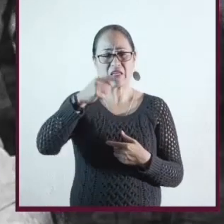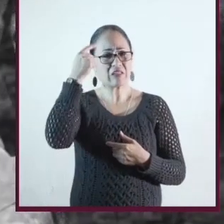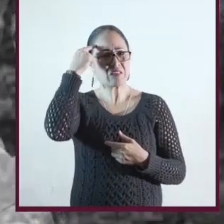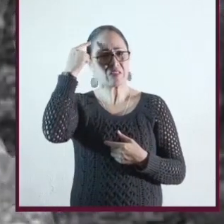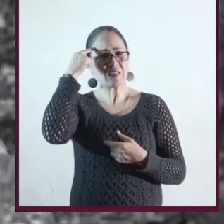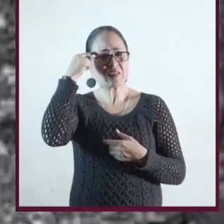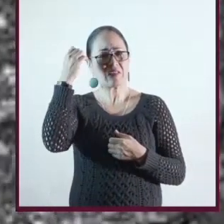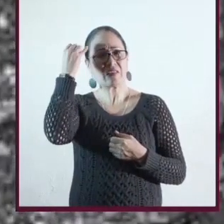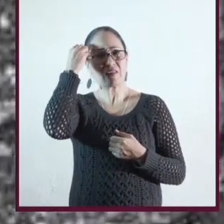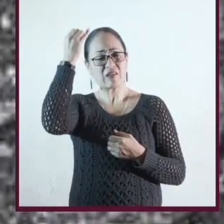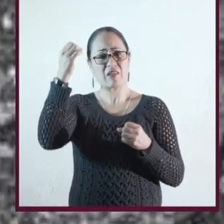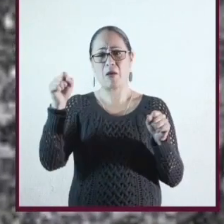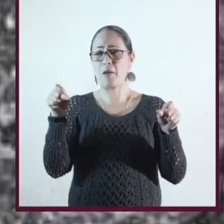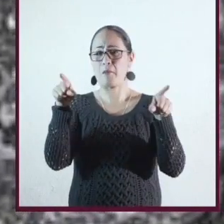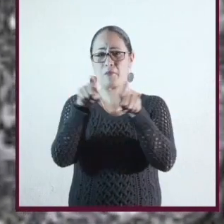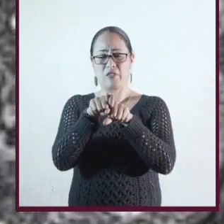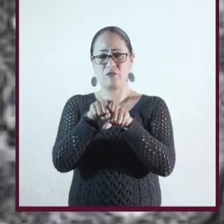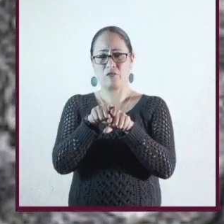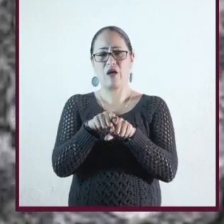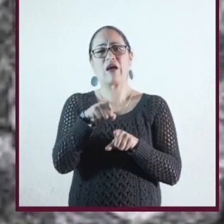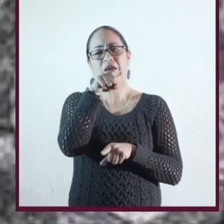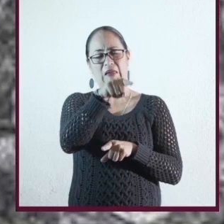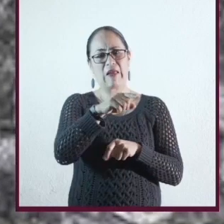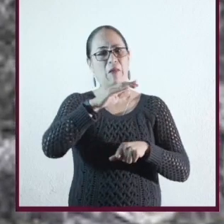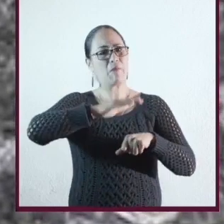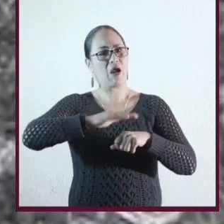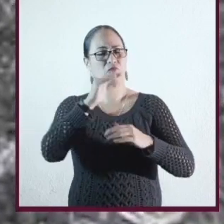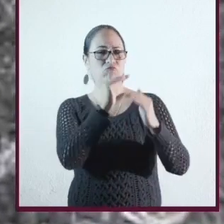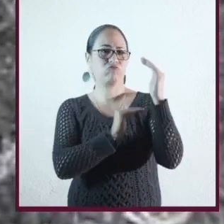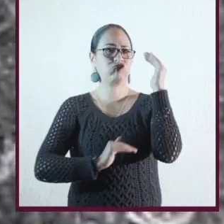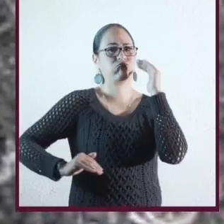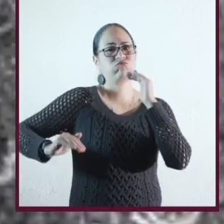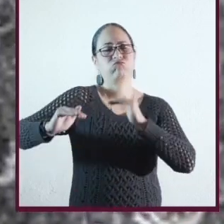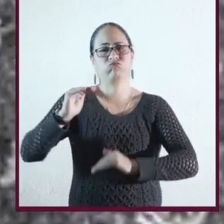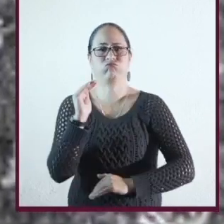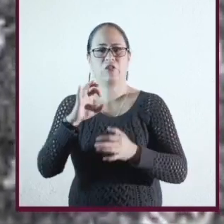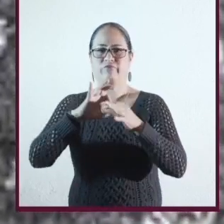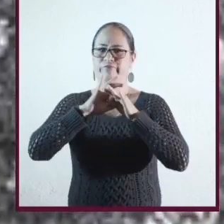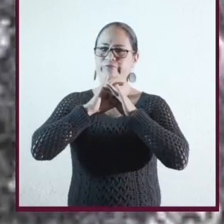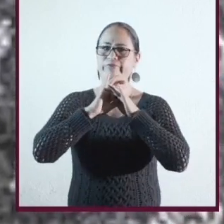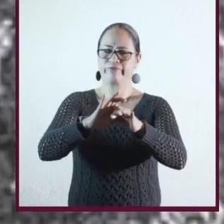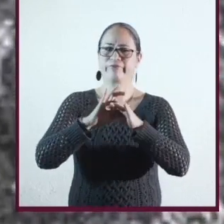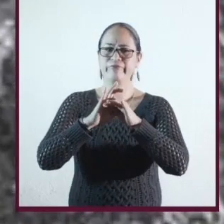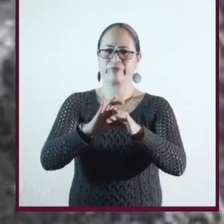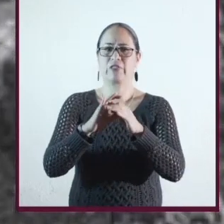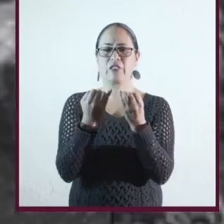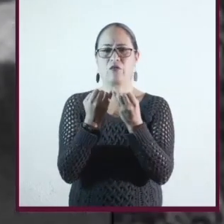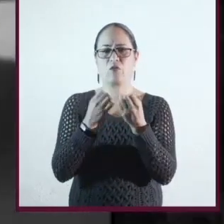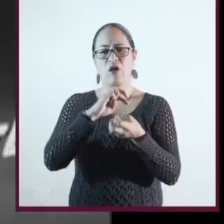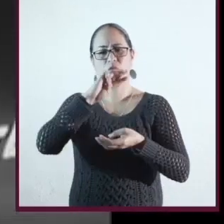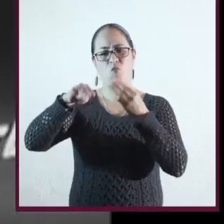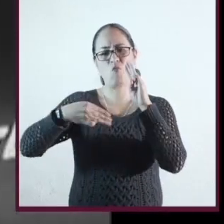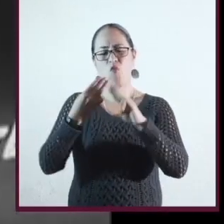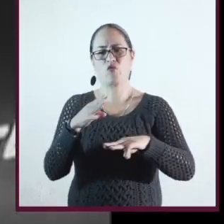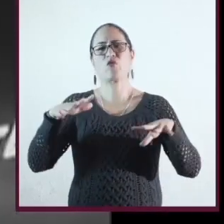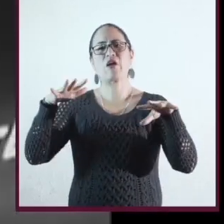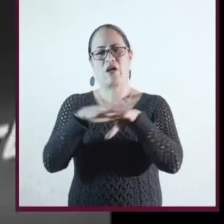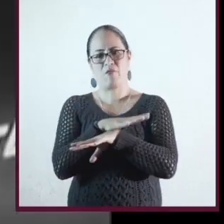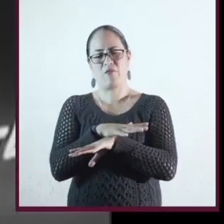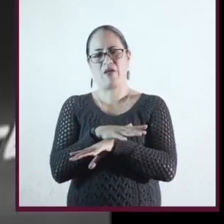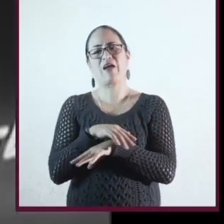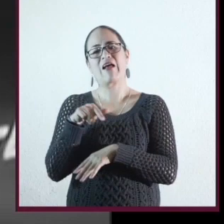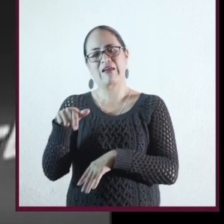la supuesta misión alemana de cambiar al mundo. Sus estrategias de convencimiento radiofónicas